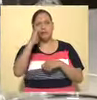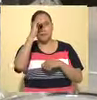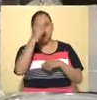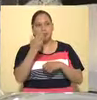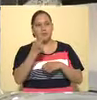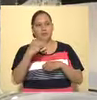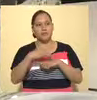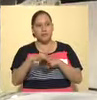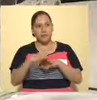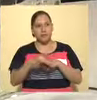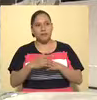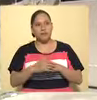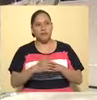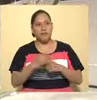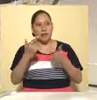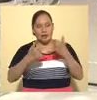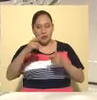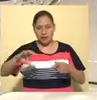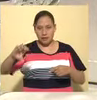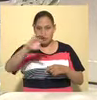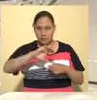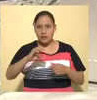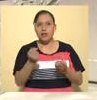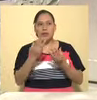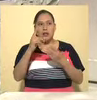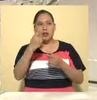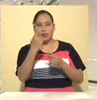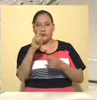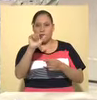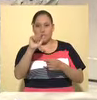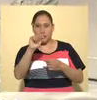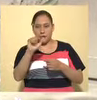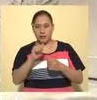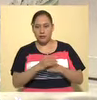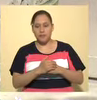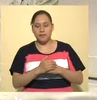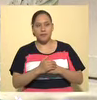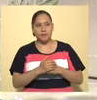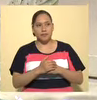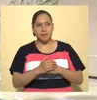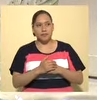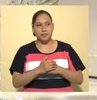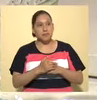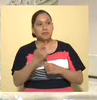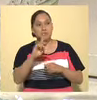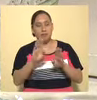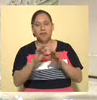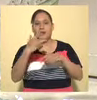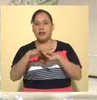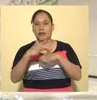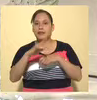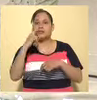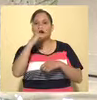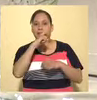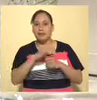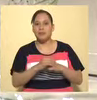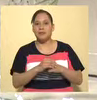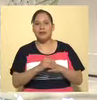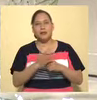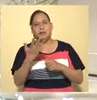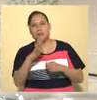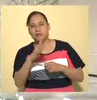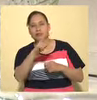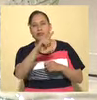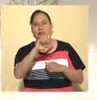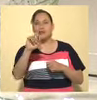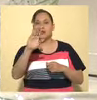leche condensada. Leche condensada. ¿Esto cuánto es? ¿Una lata? Una lata. Correcto. Una lata. Pero un es queso que crema, o sea, bomba, que más o menos